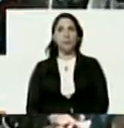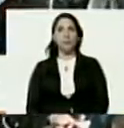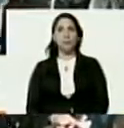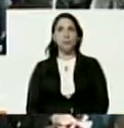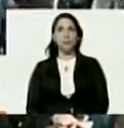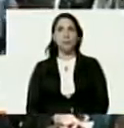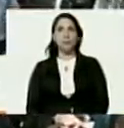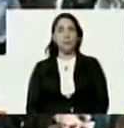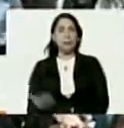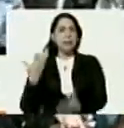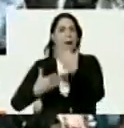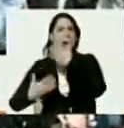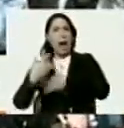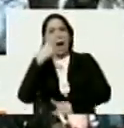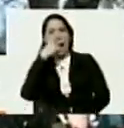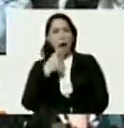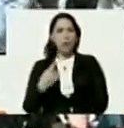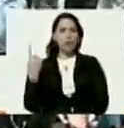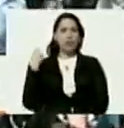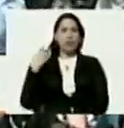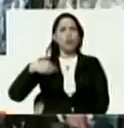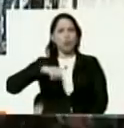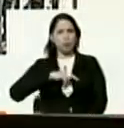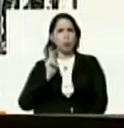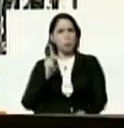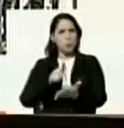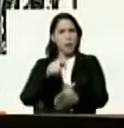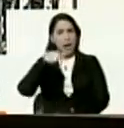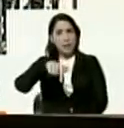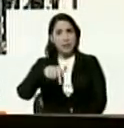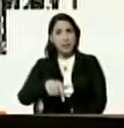2020, hace un año estuvimos aquí, ¿ustedes recuerdan?